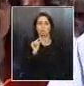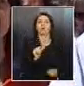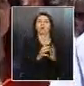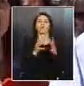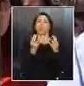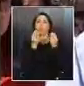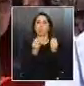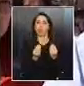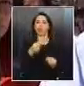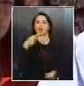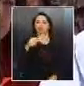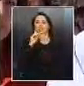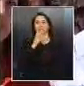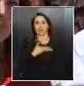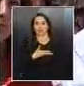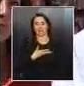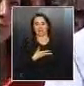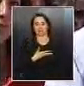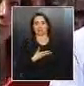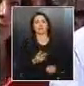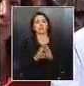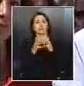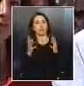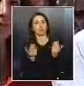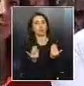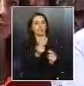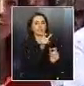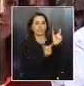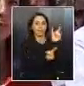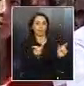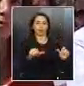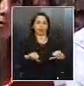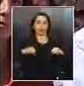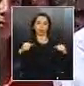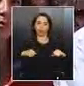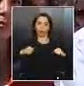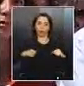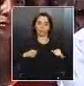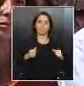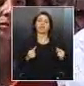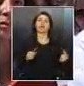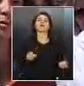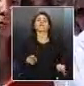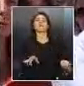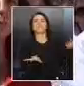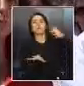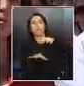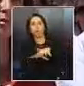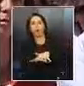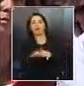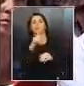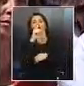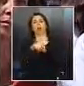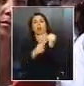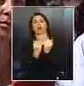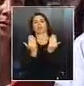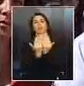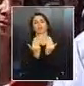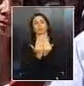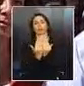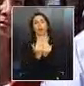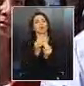buenas noticias es muy necesario que los jóvenes se reintegren al año escolar y es muy necesario